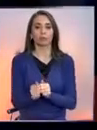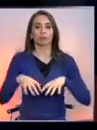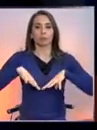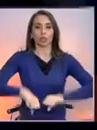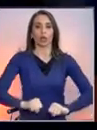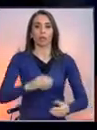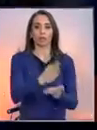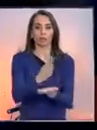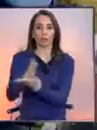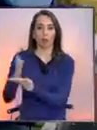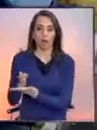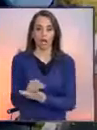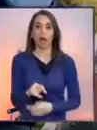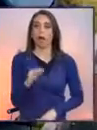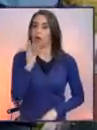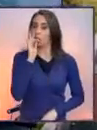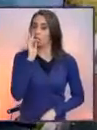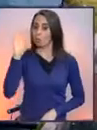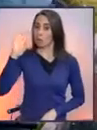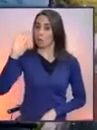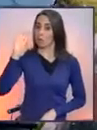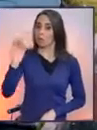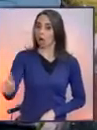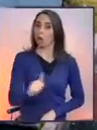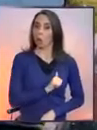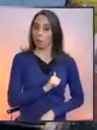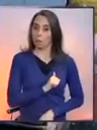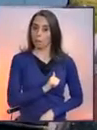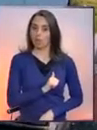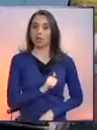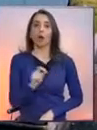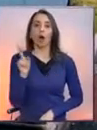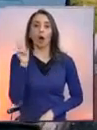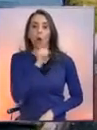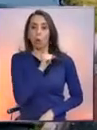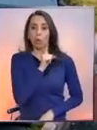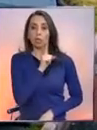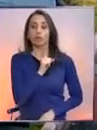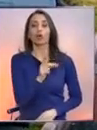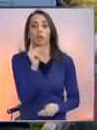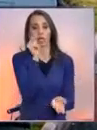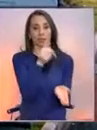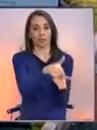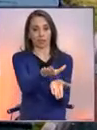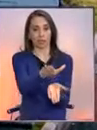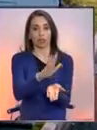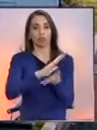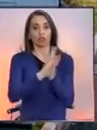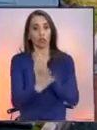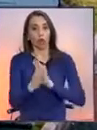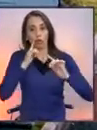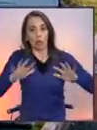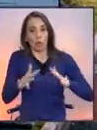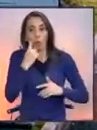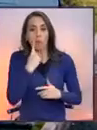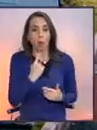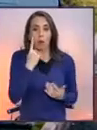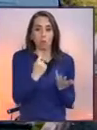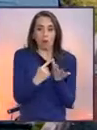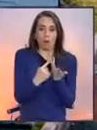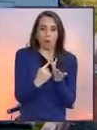colegios. Aquí hicimos una promesa y la cumplimos. Dijimos que el último recurso iba a ser el desalojo y probamos todas las formas posibles